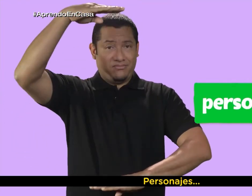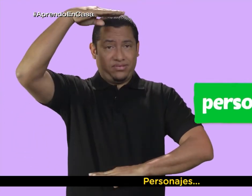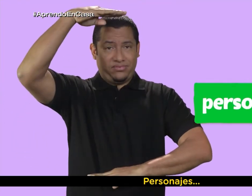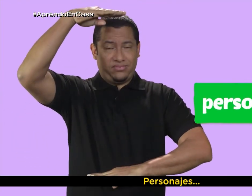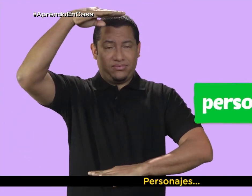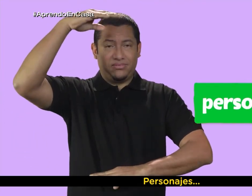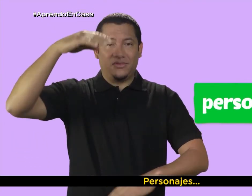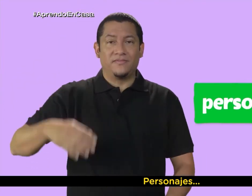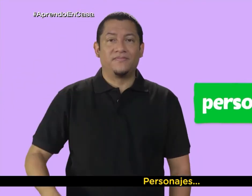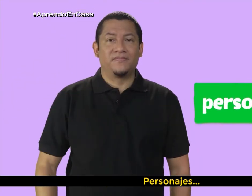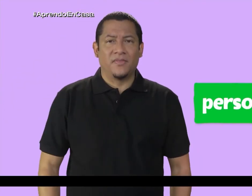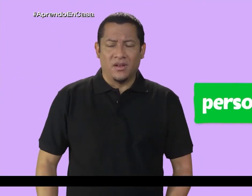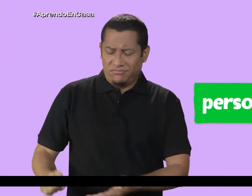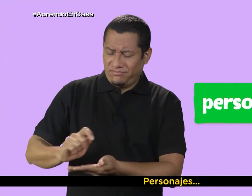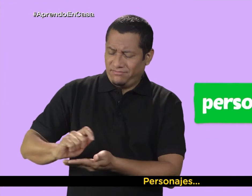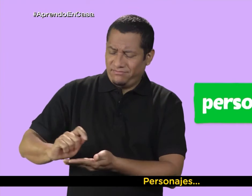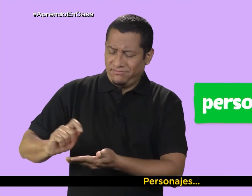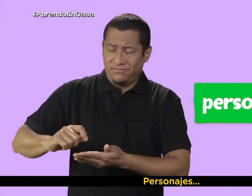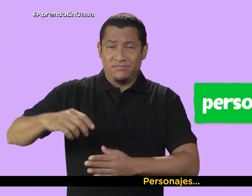Personajes.